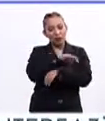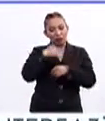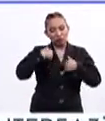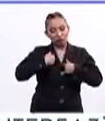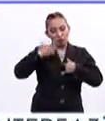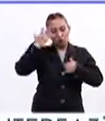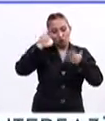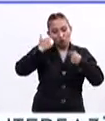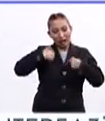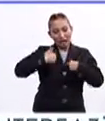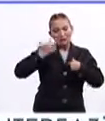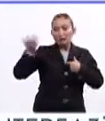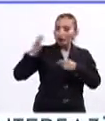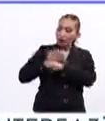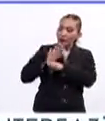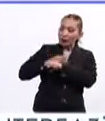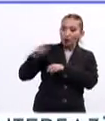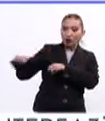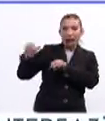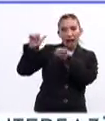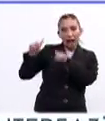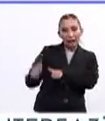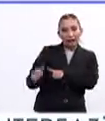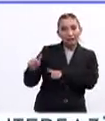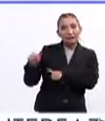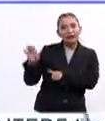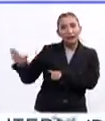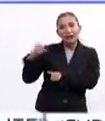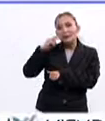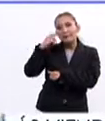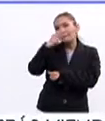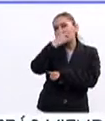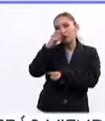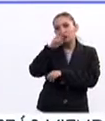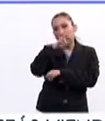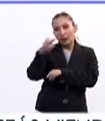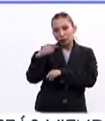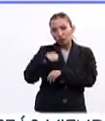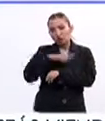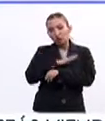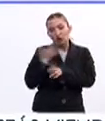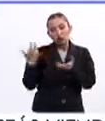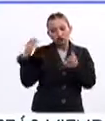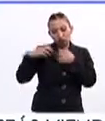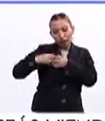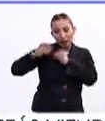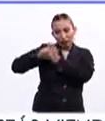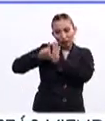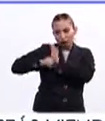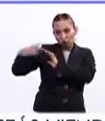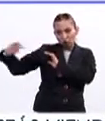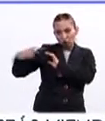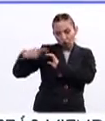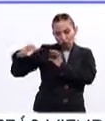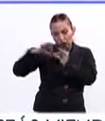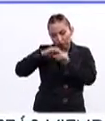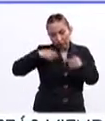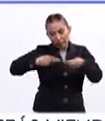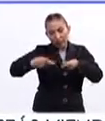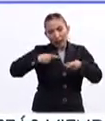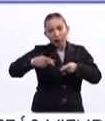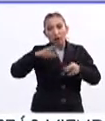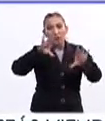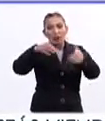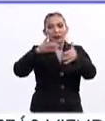tengo y la formación que mi compañero tiene de artista visual. Empezamos a mezclar las metodologías de trabajo y empezamos a trabajar